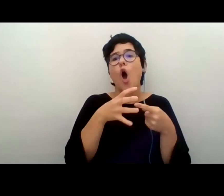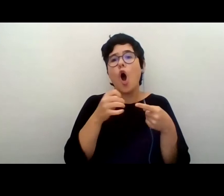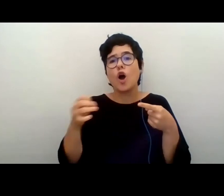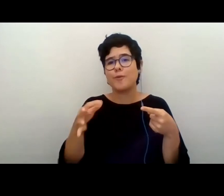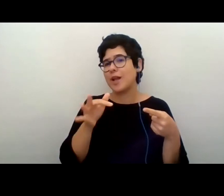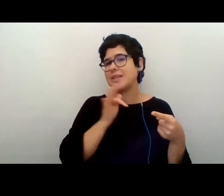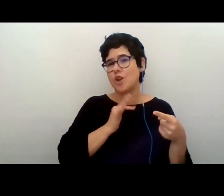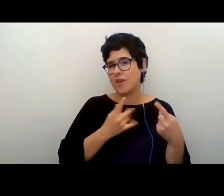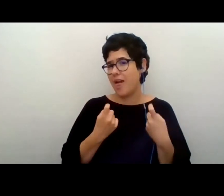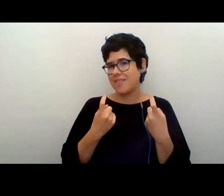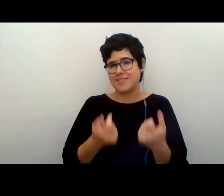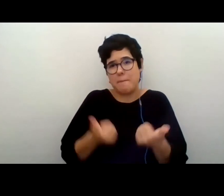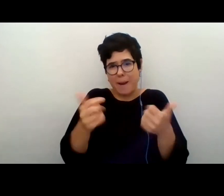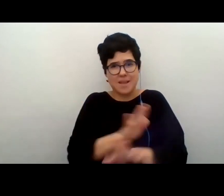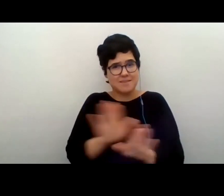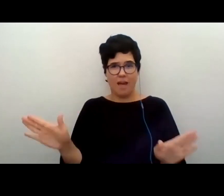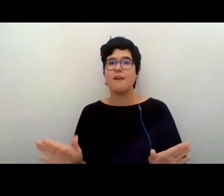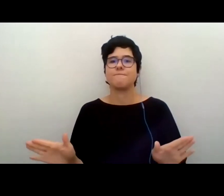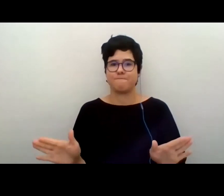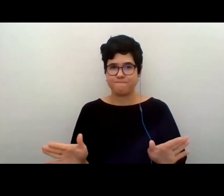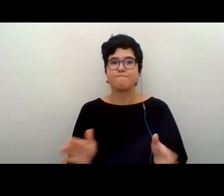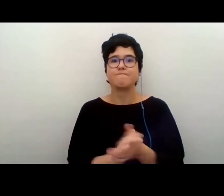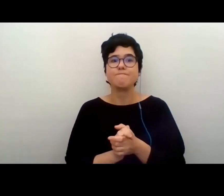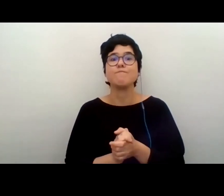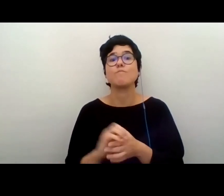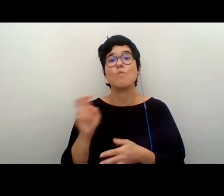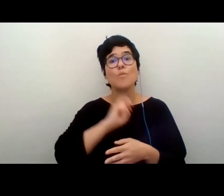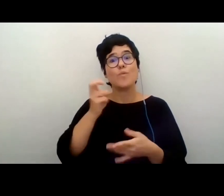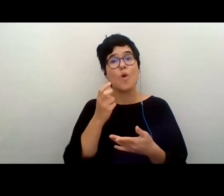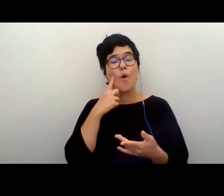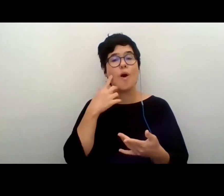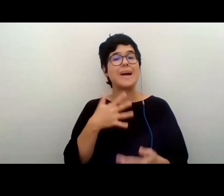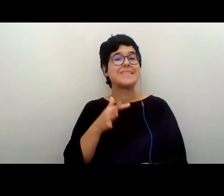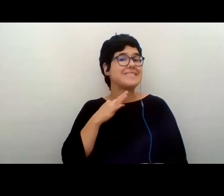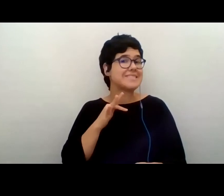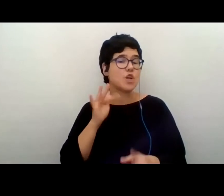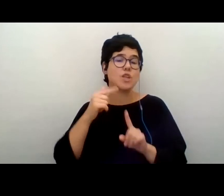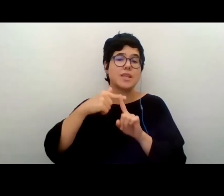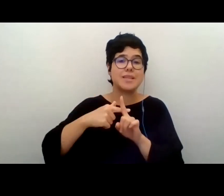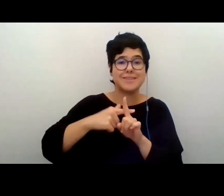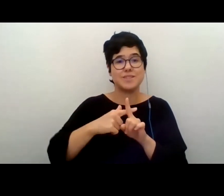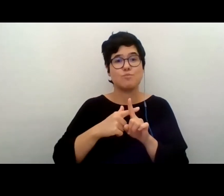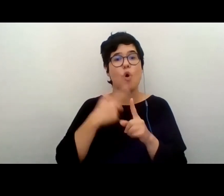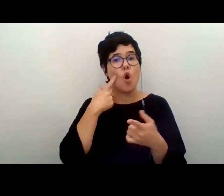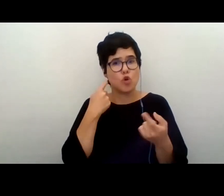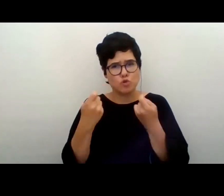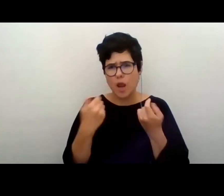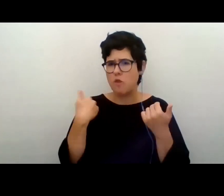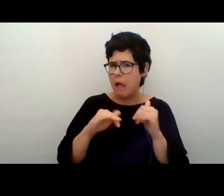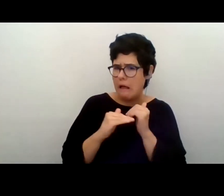tiroidea. En el hipotiroidismo compensado, controlado, es decir, cuando la hormona tiroidea está estable, cuando